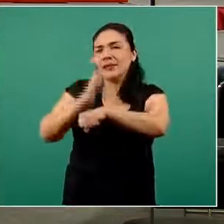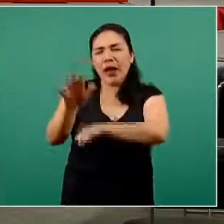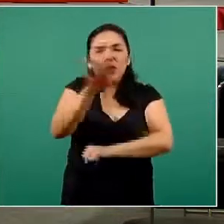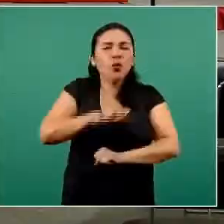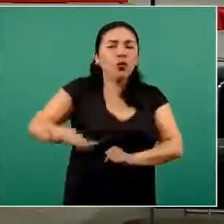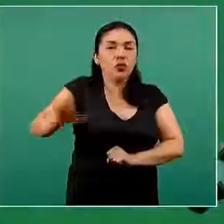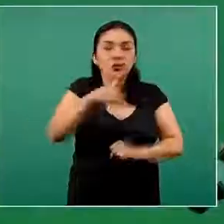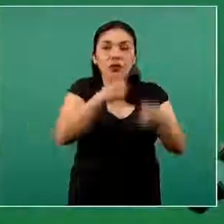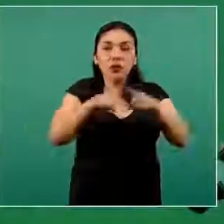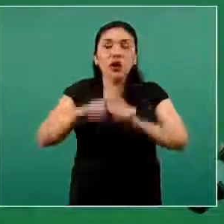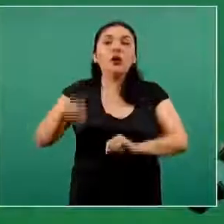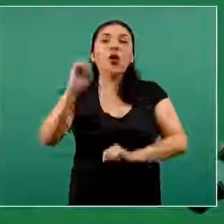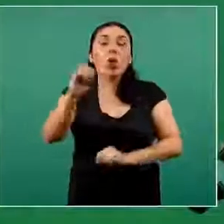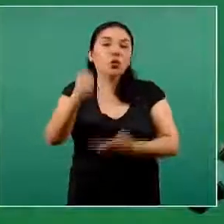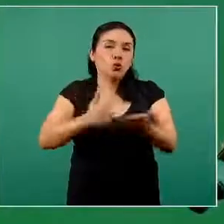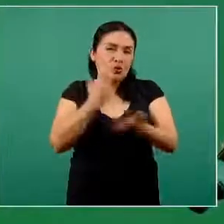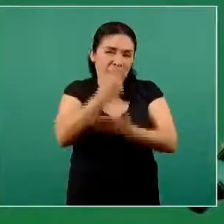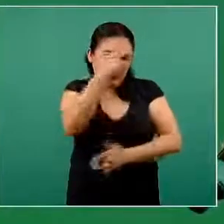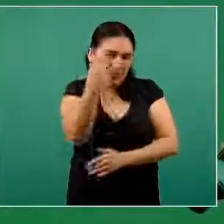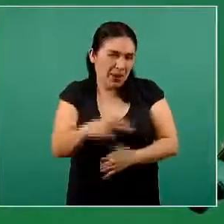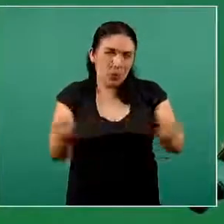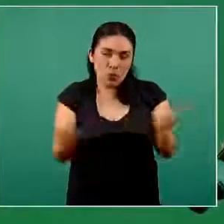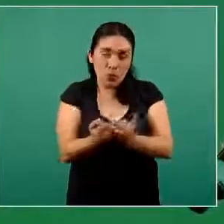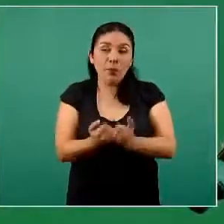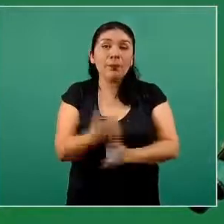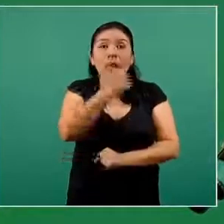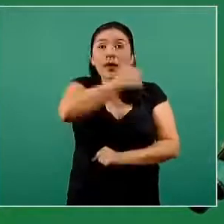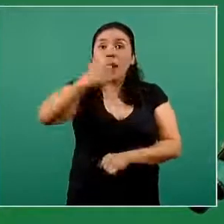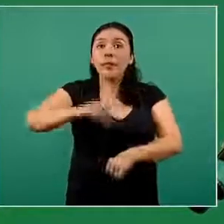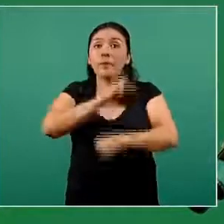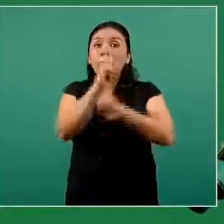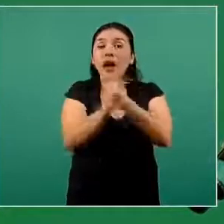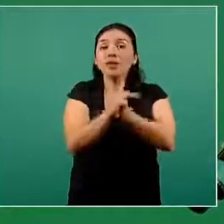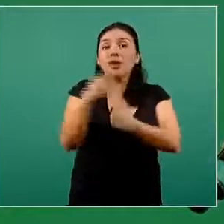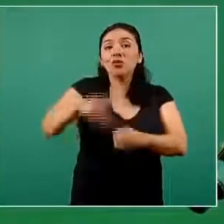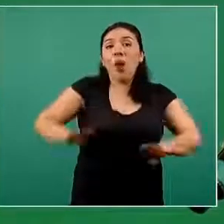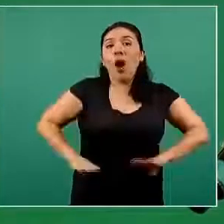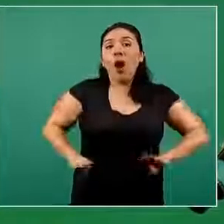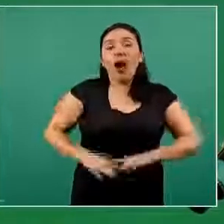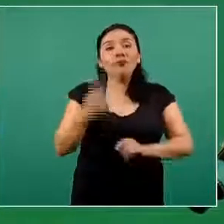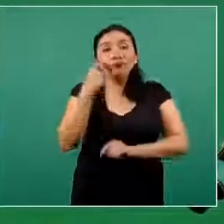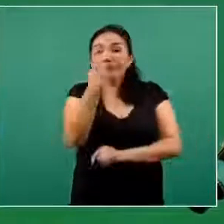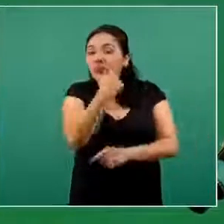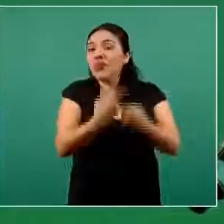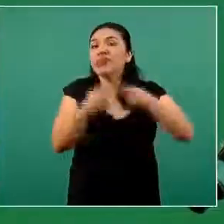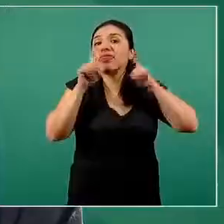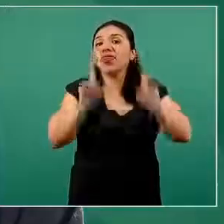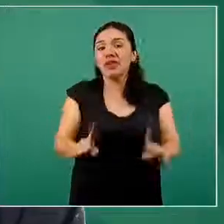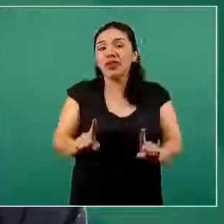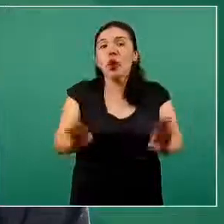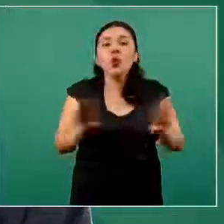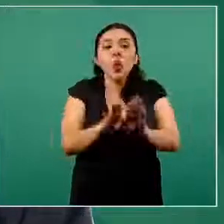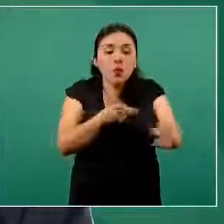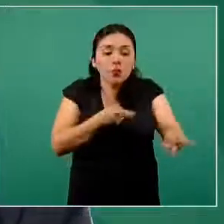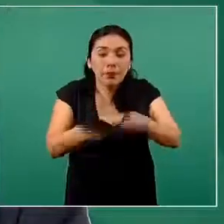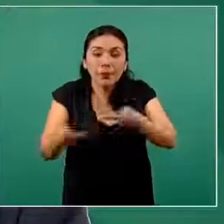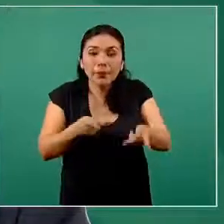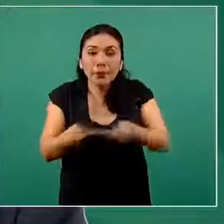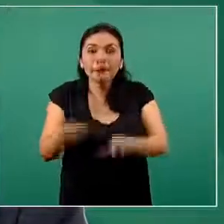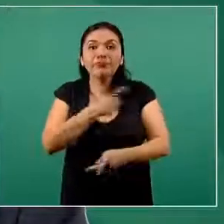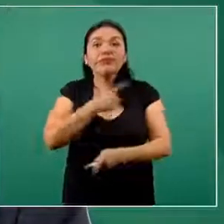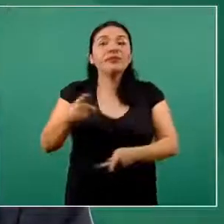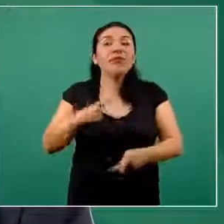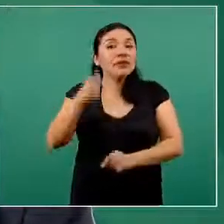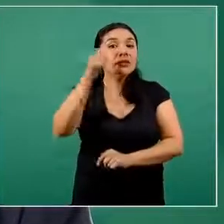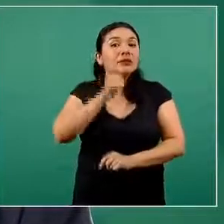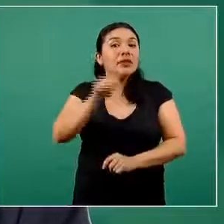soberanos, o el caso de la Ciudad de México, cada país tiene una realidad diferente y la estrategia general debe ser y